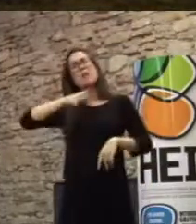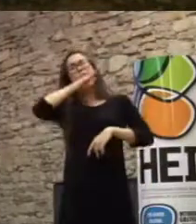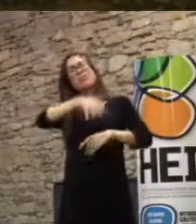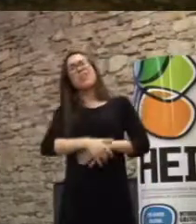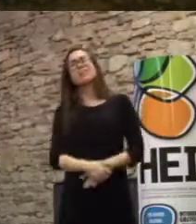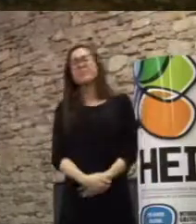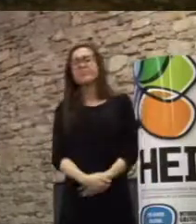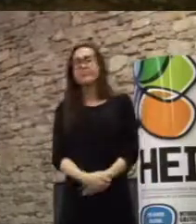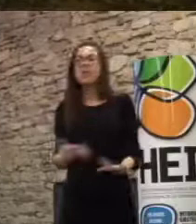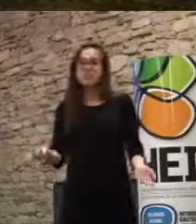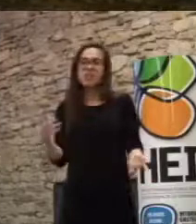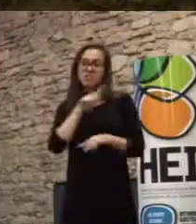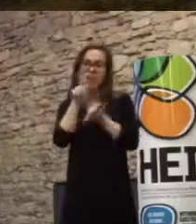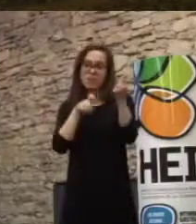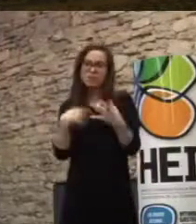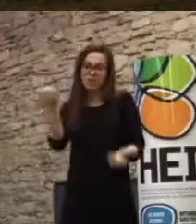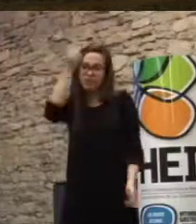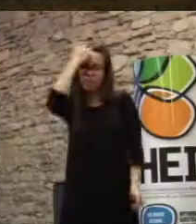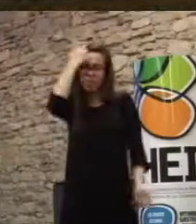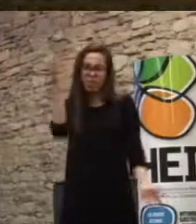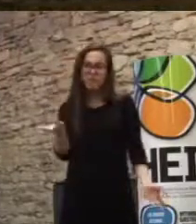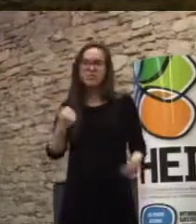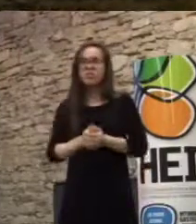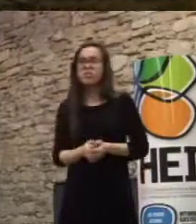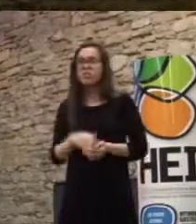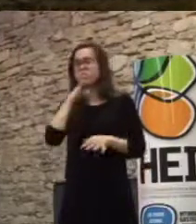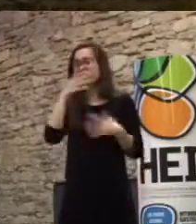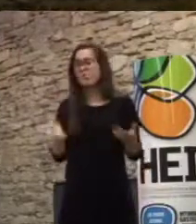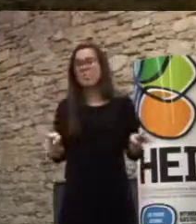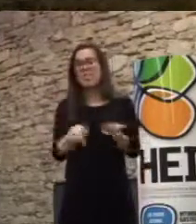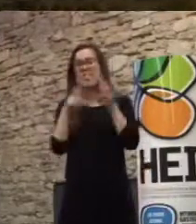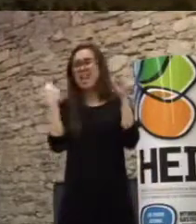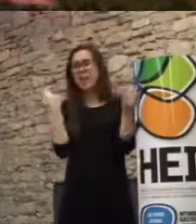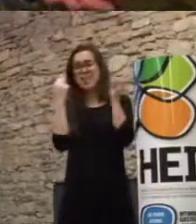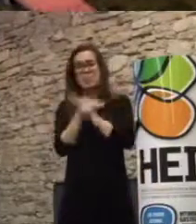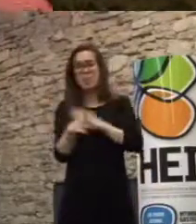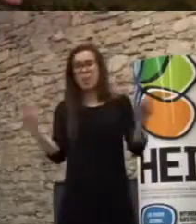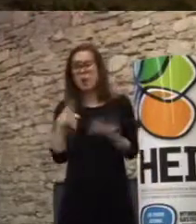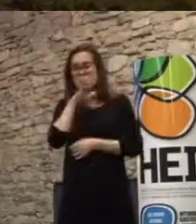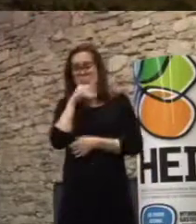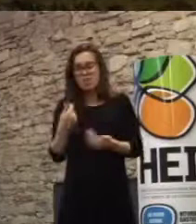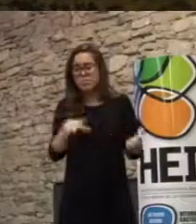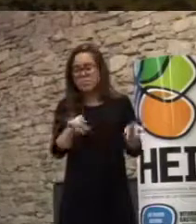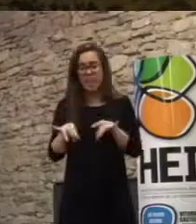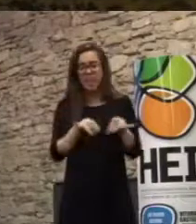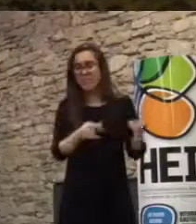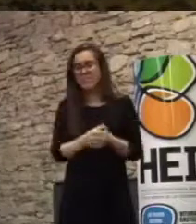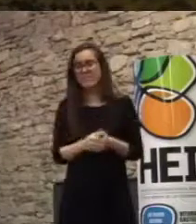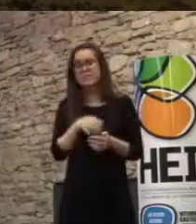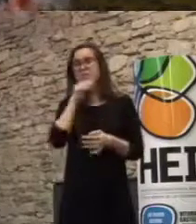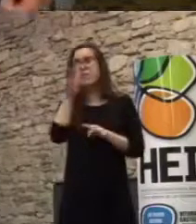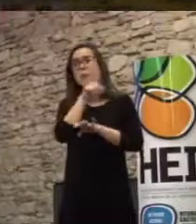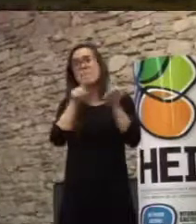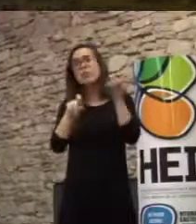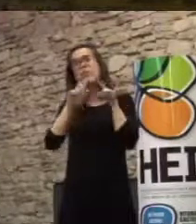por ser una pregunta estúpido porque es la respuesta que des al final no te sirve para nada sí porque la siguiente pregunta que te vamos a hacer es la